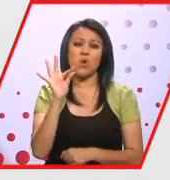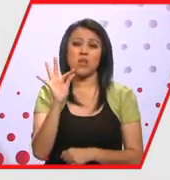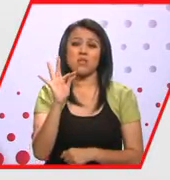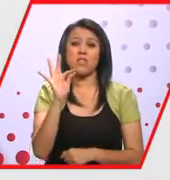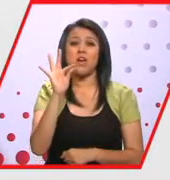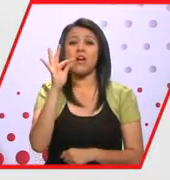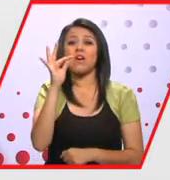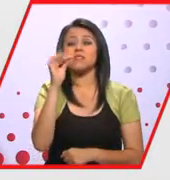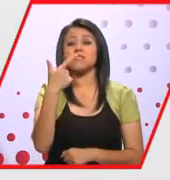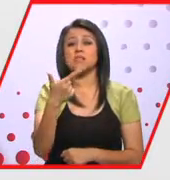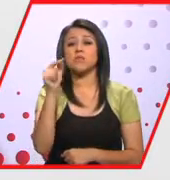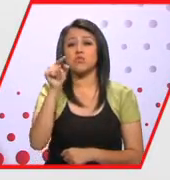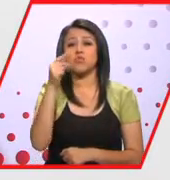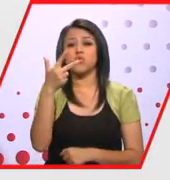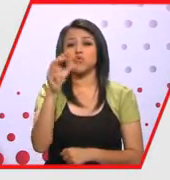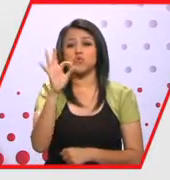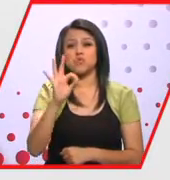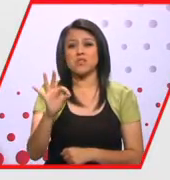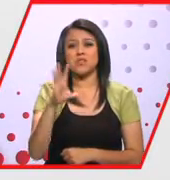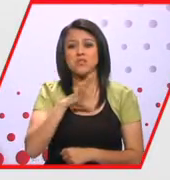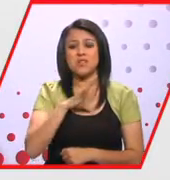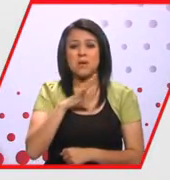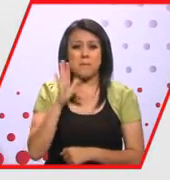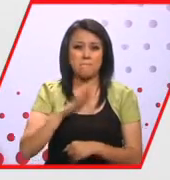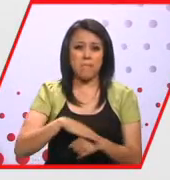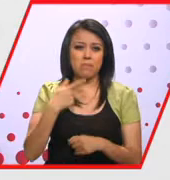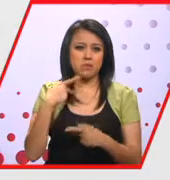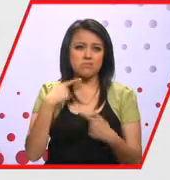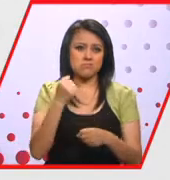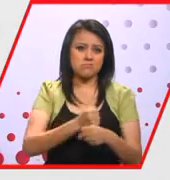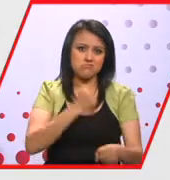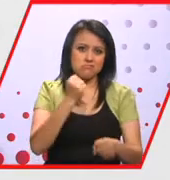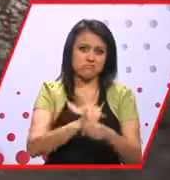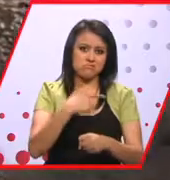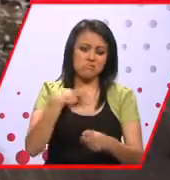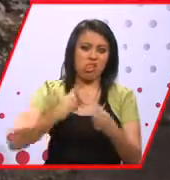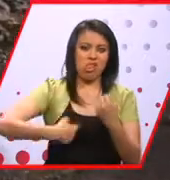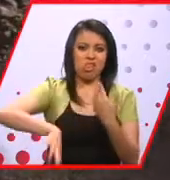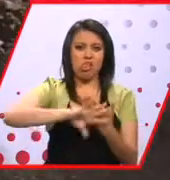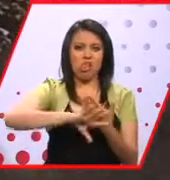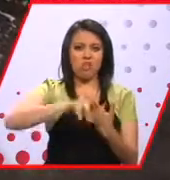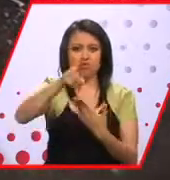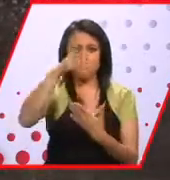encuestados, 47.8% fueron víctimas de al menos un delito o maltrato. ¿Y